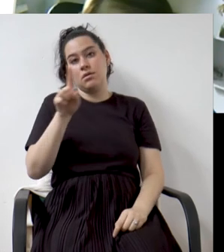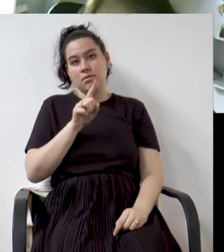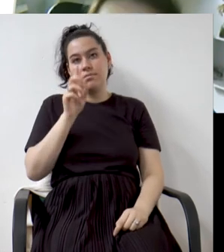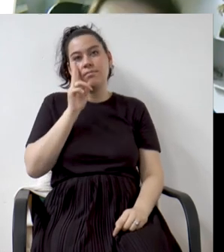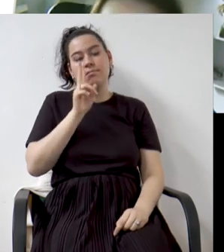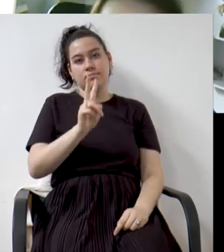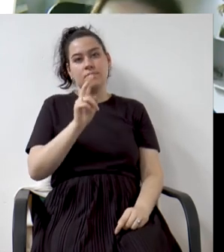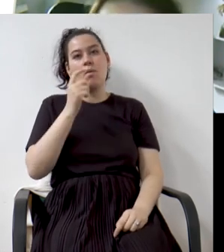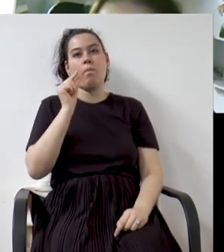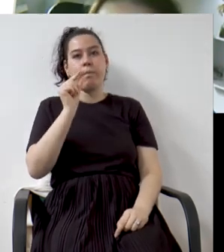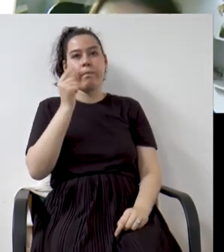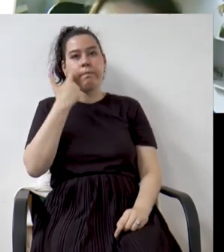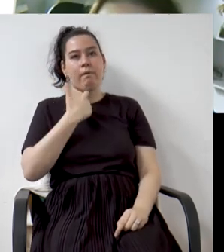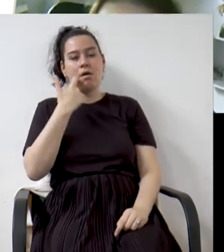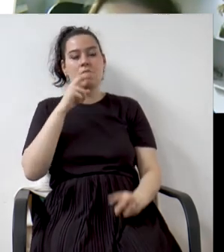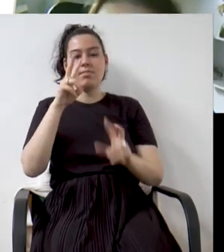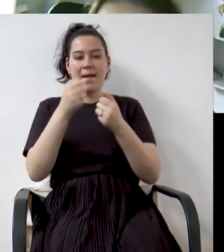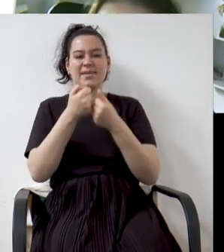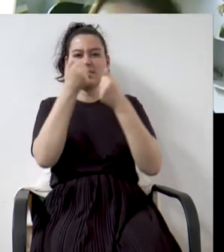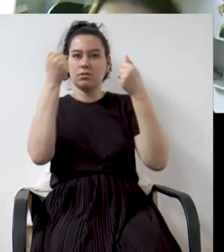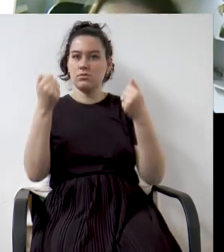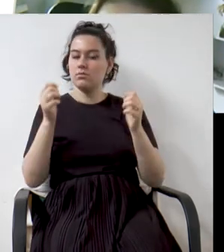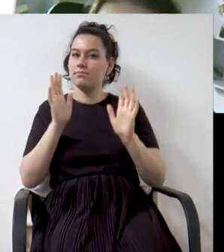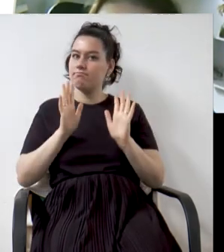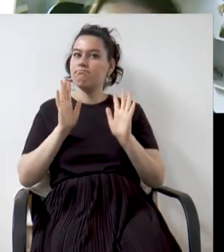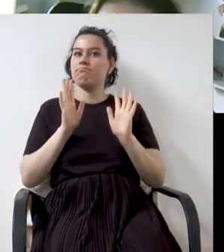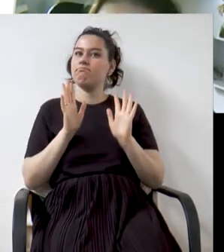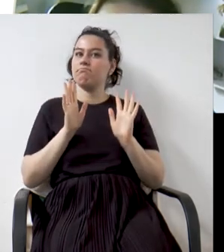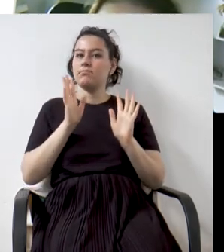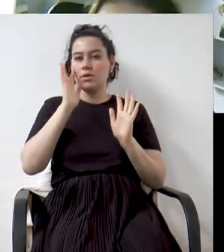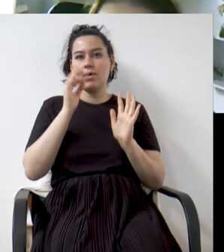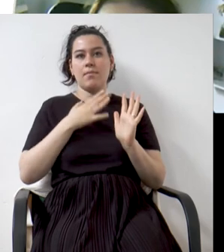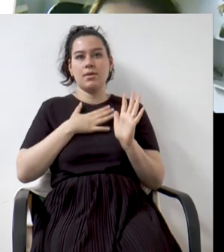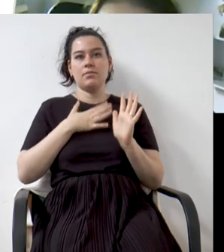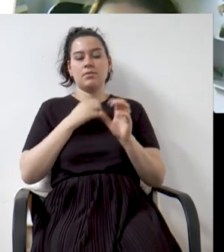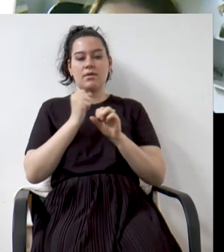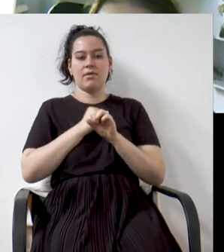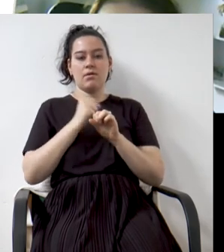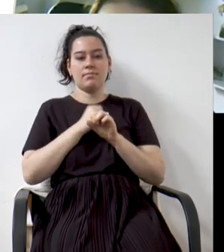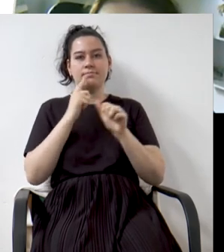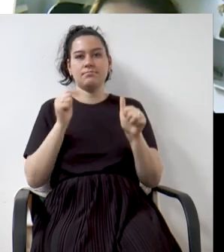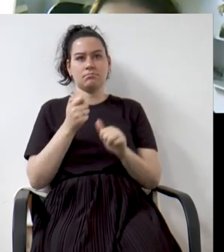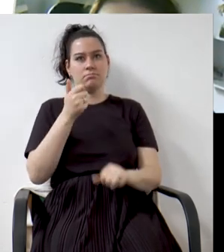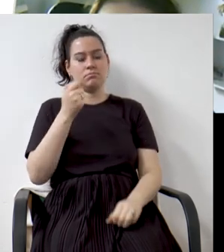poco perimida la función de la extensión en ese sentido, ¿no? Y me parece que, bueno, que el trabajo que se hizo en Rivera es